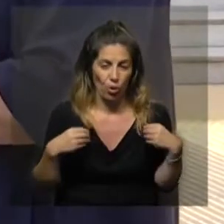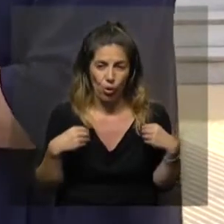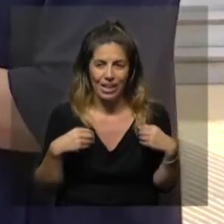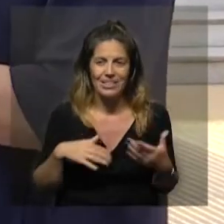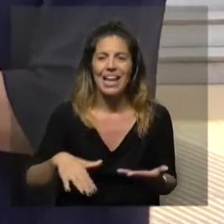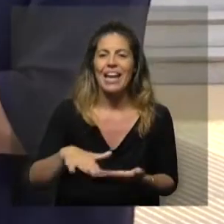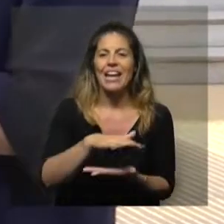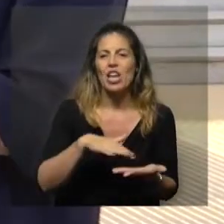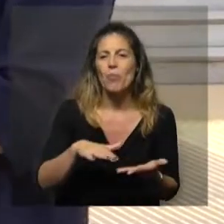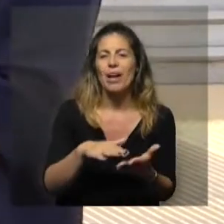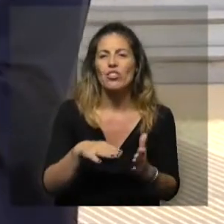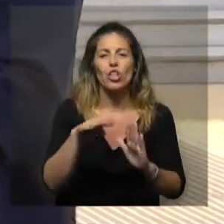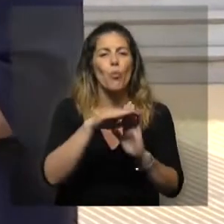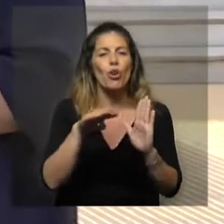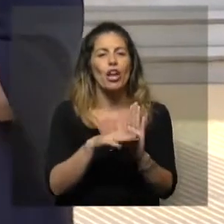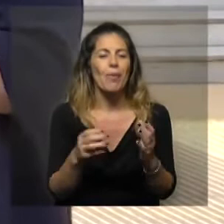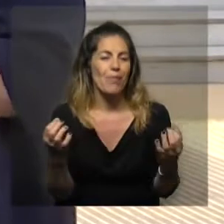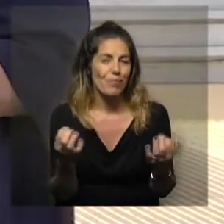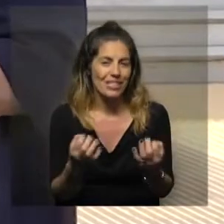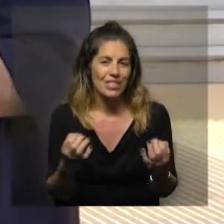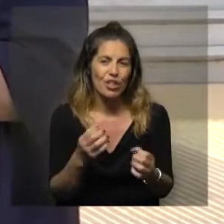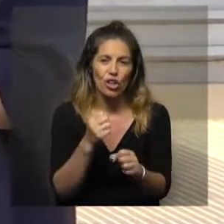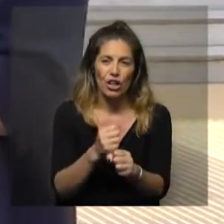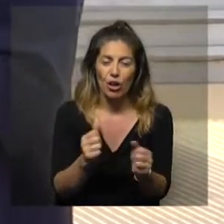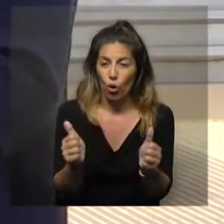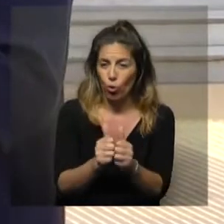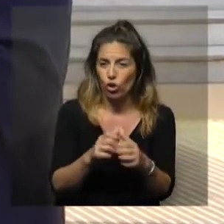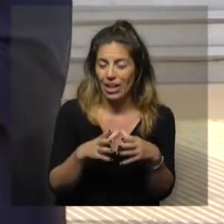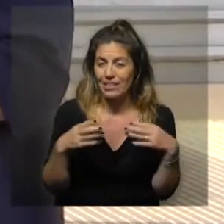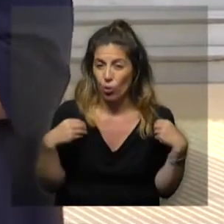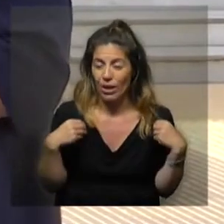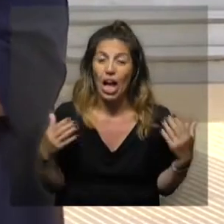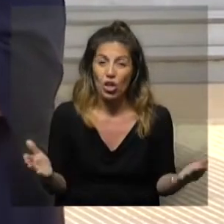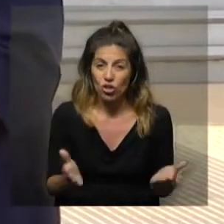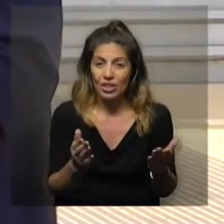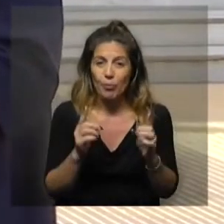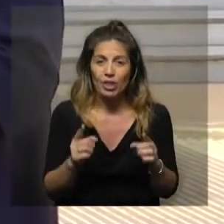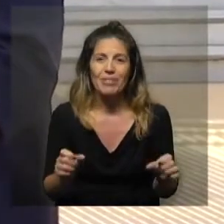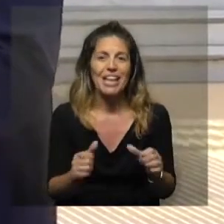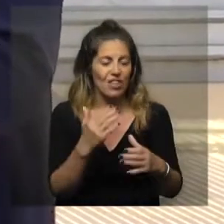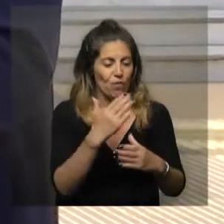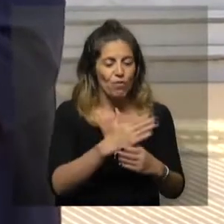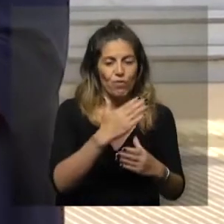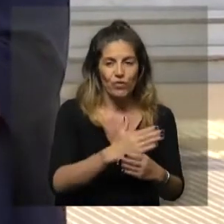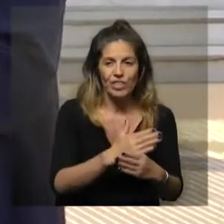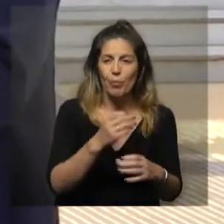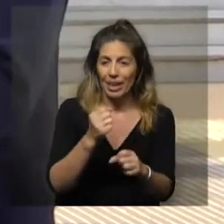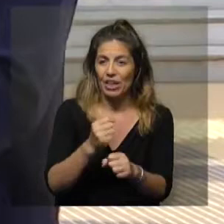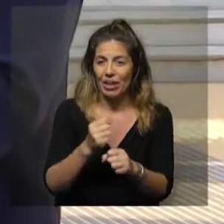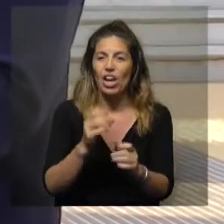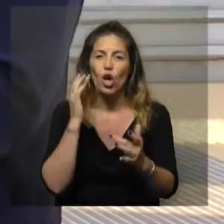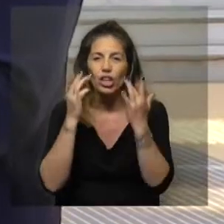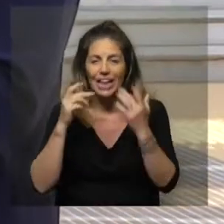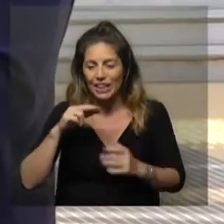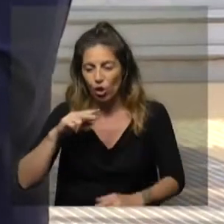contemporáneo tiene un programa específico de trabajo con escuelas los alentamos especialmente se hacen fichas también para trabajar el arte contemporáneo a veces